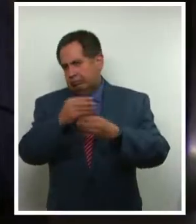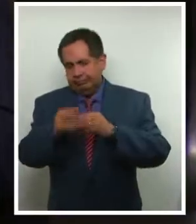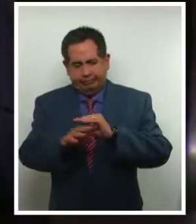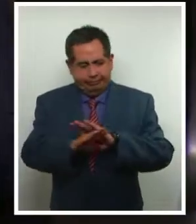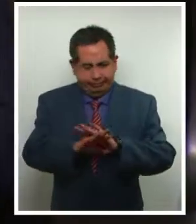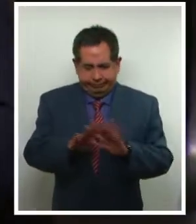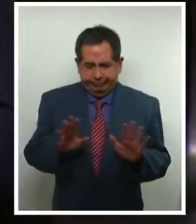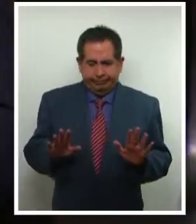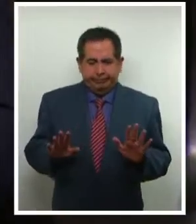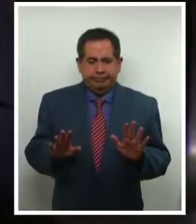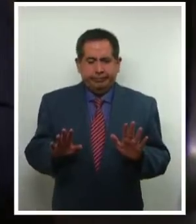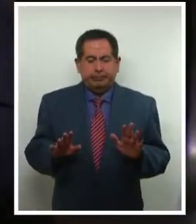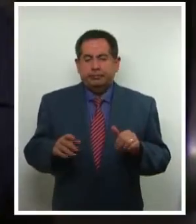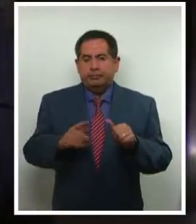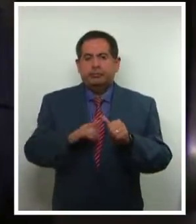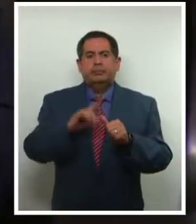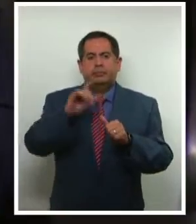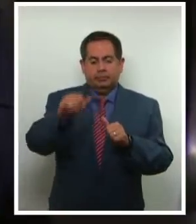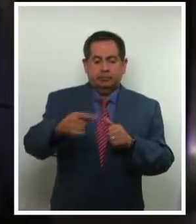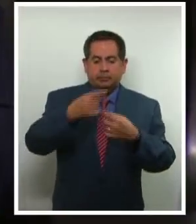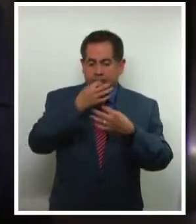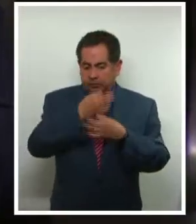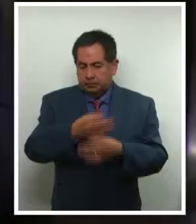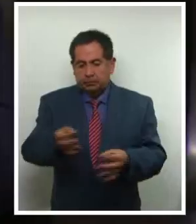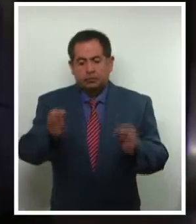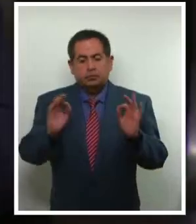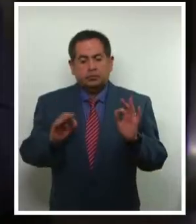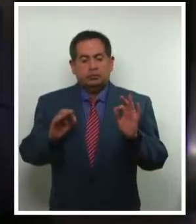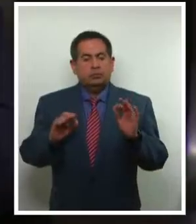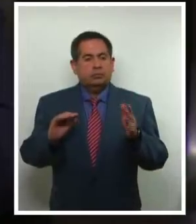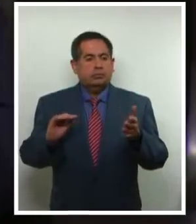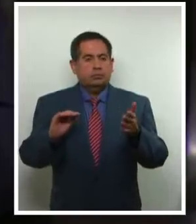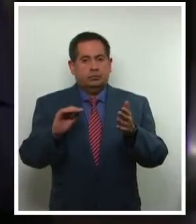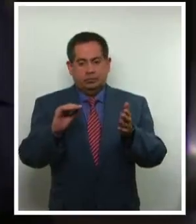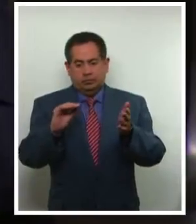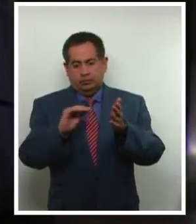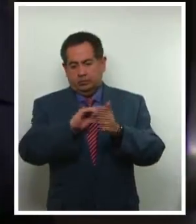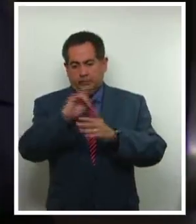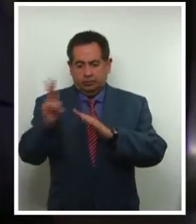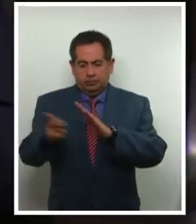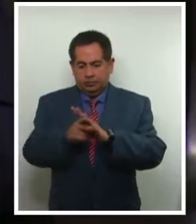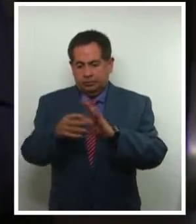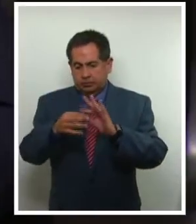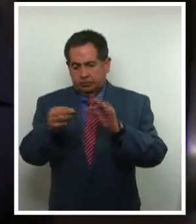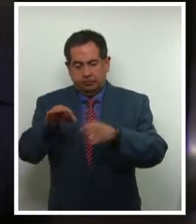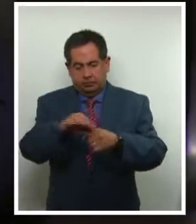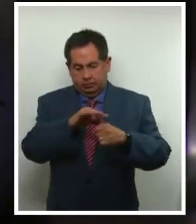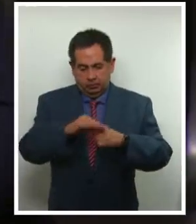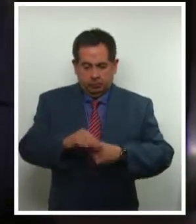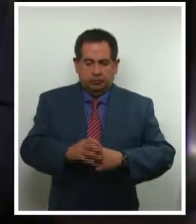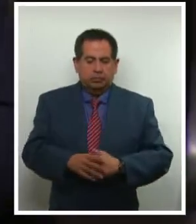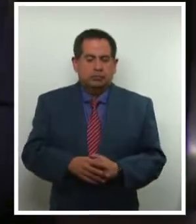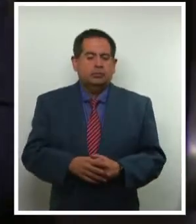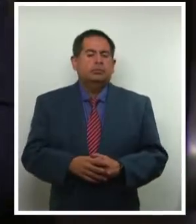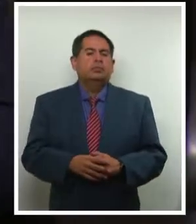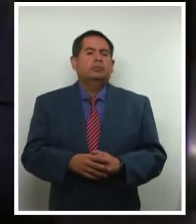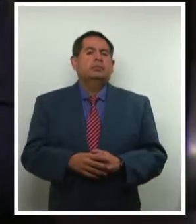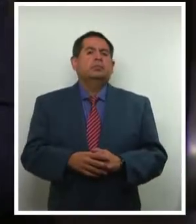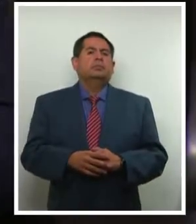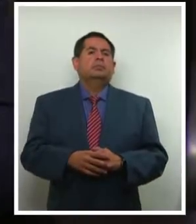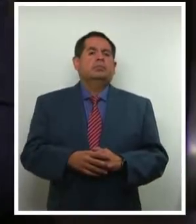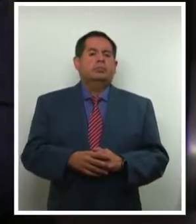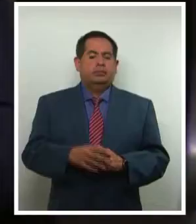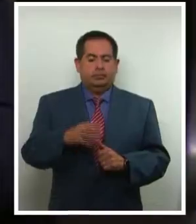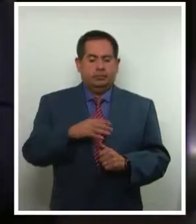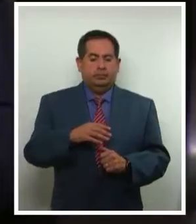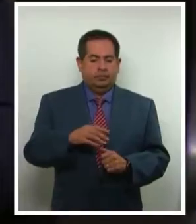discusión posterior al anuncio de las reservas y a la votación. Tenemos vigente